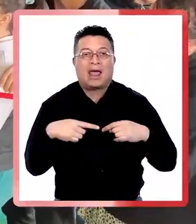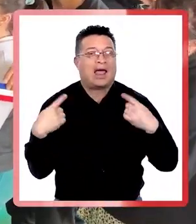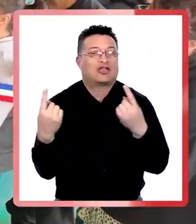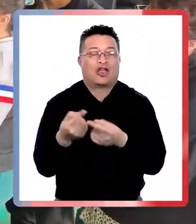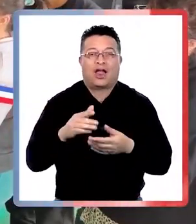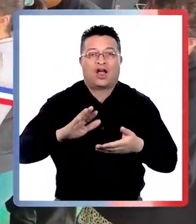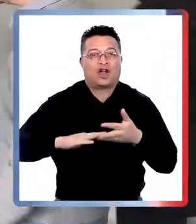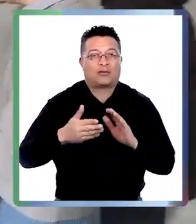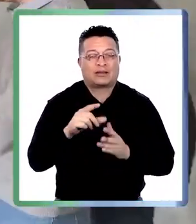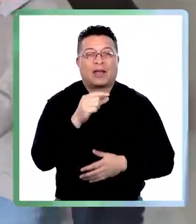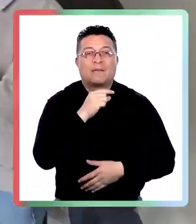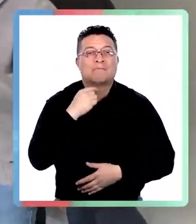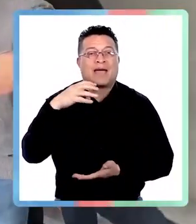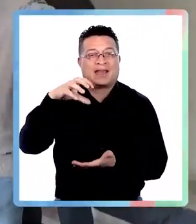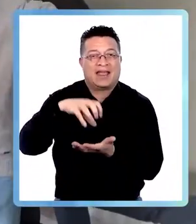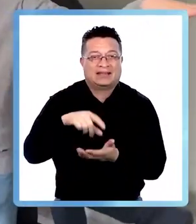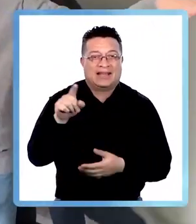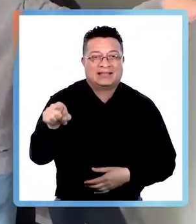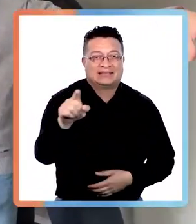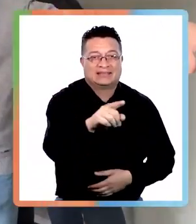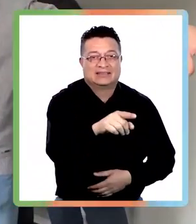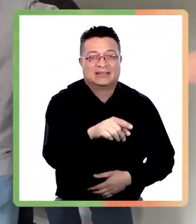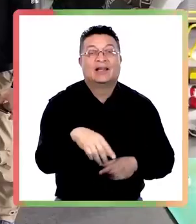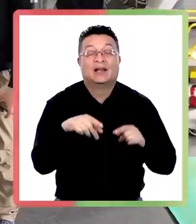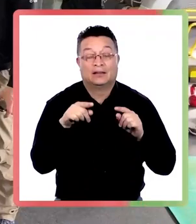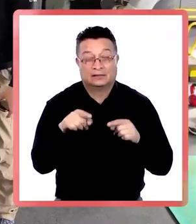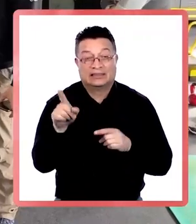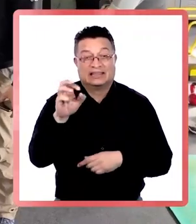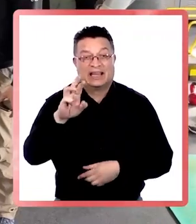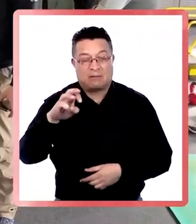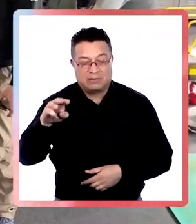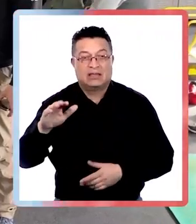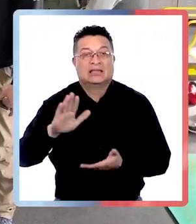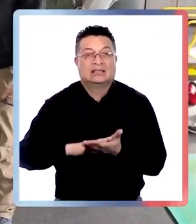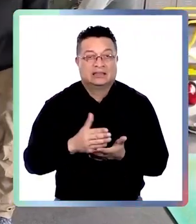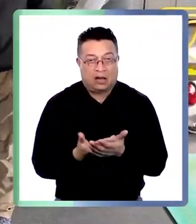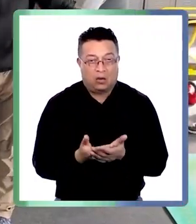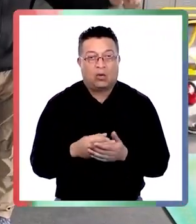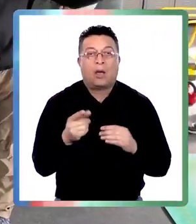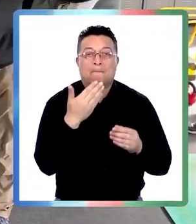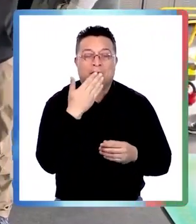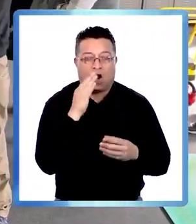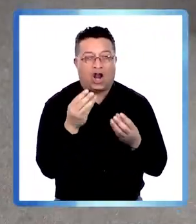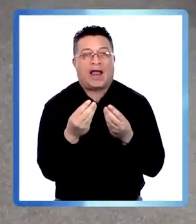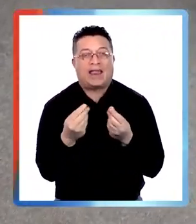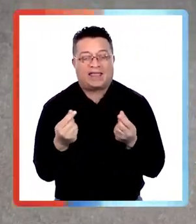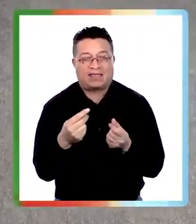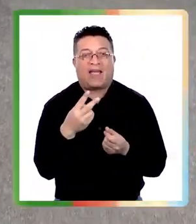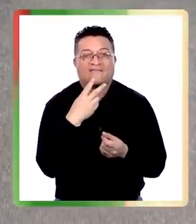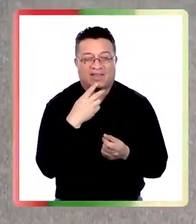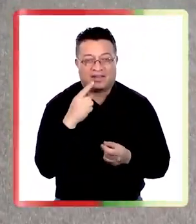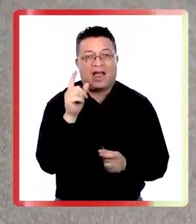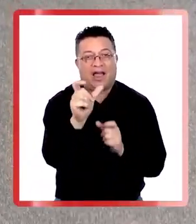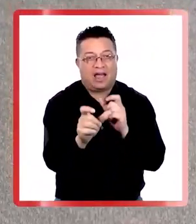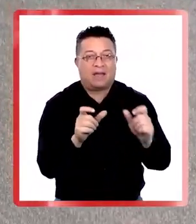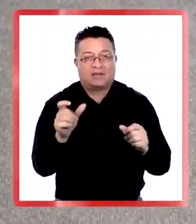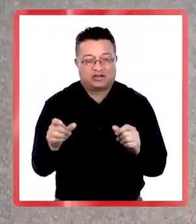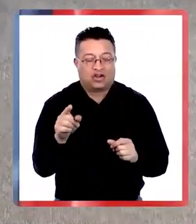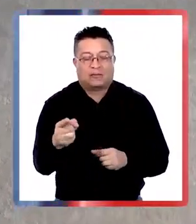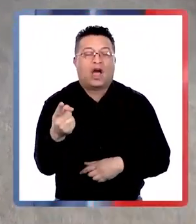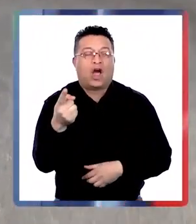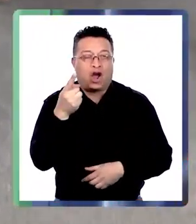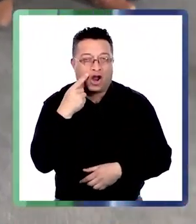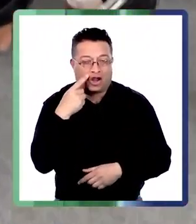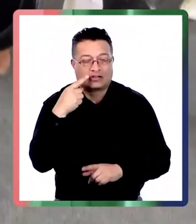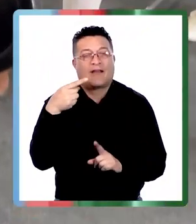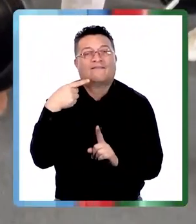Casinas, un proyecto de la Seremi de Salud destinado a mejorar la calidad de vida de los habitantes, quienes conocen los beneficios de